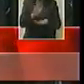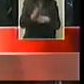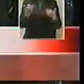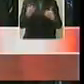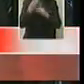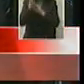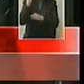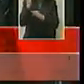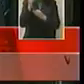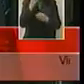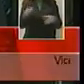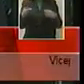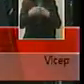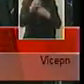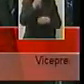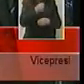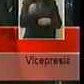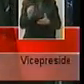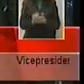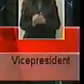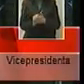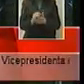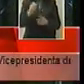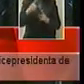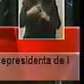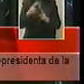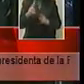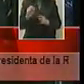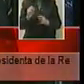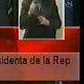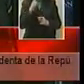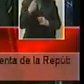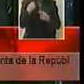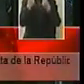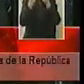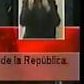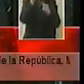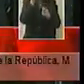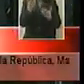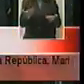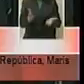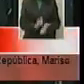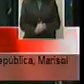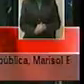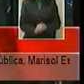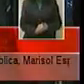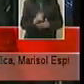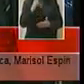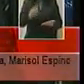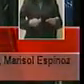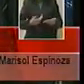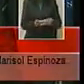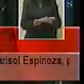nosotros formamos parte de la Comisión de Seguridad Ciudadana. Nos ha llamado la atención que se firme